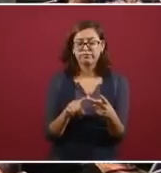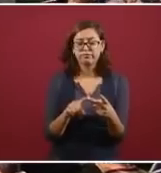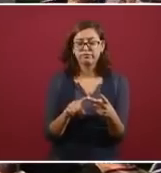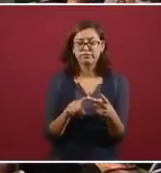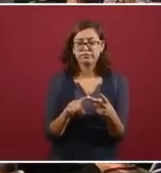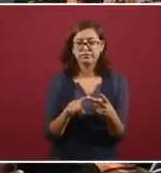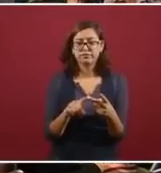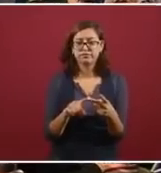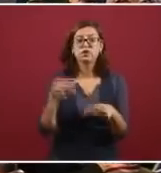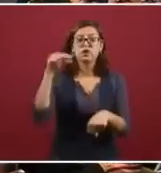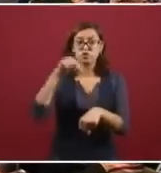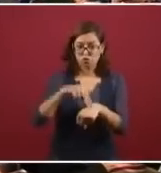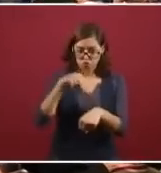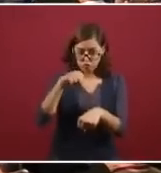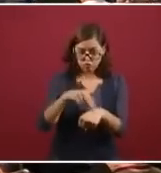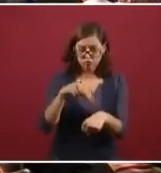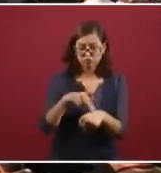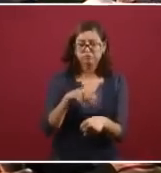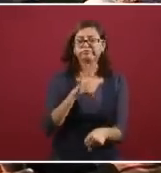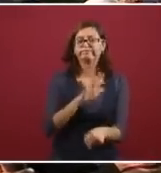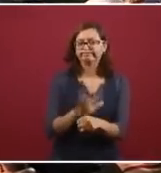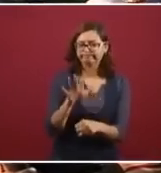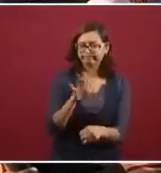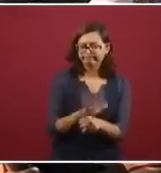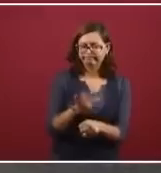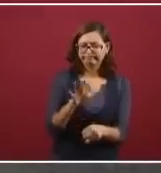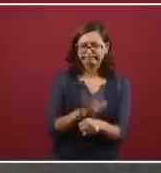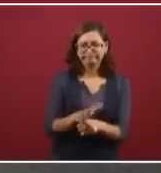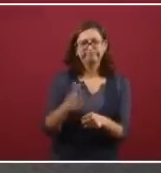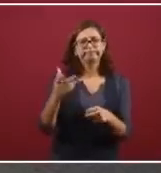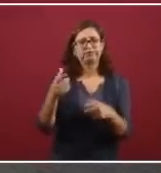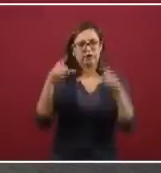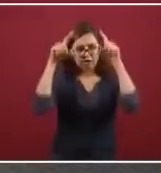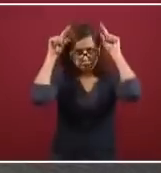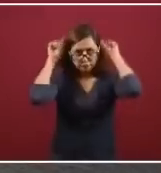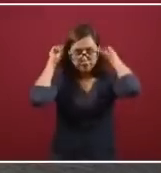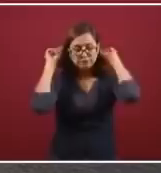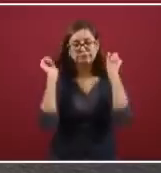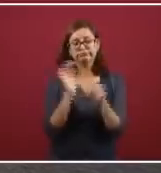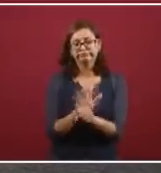el que no falten los médicos, las enfermeras,